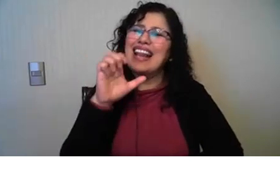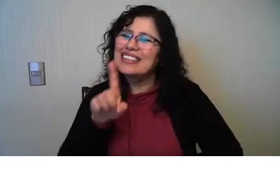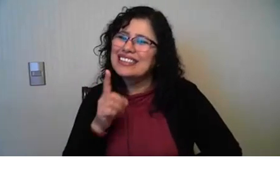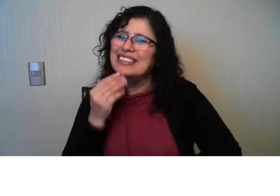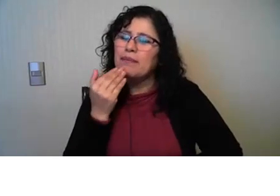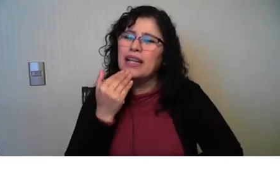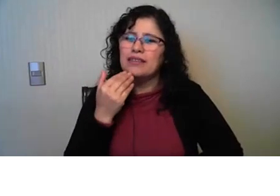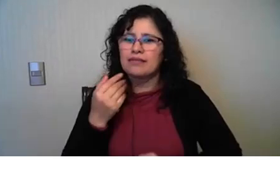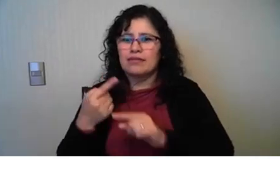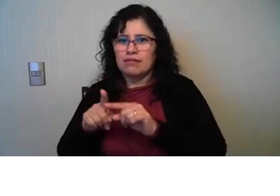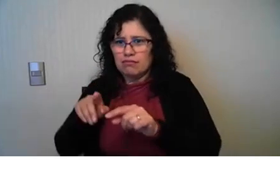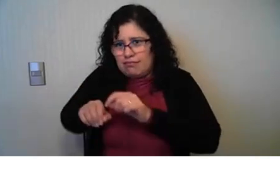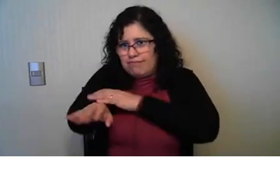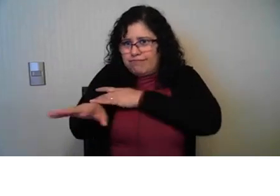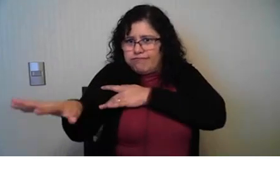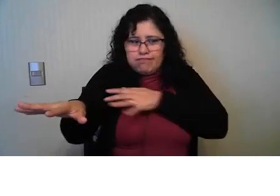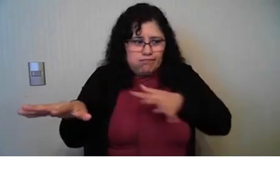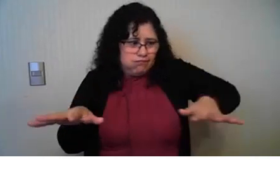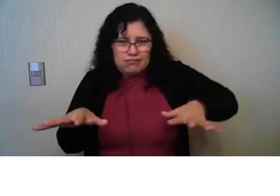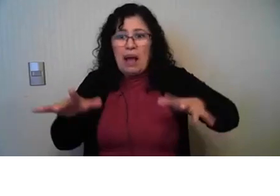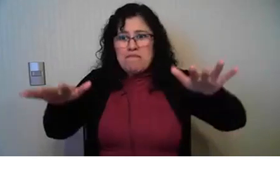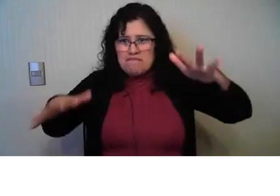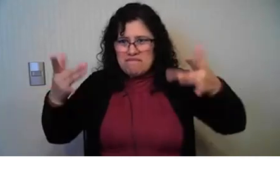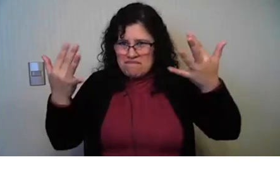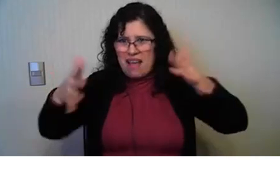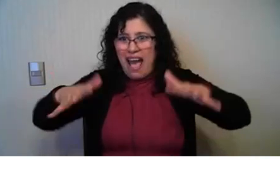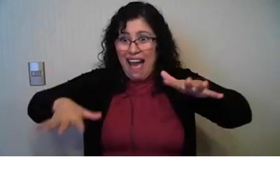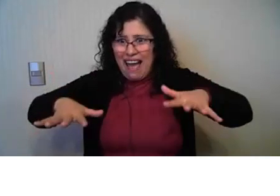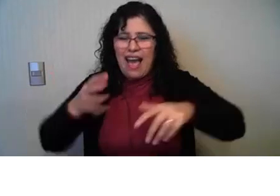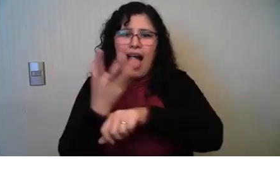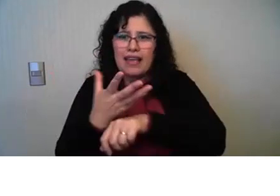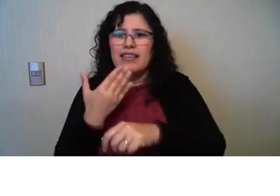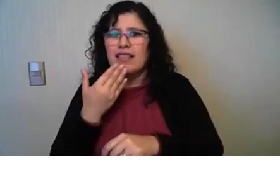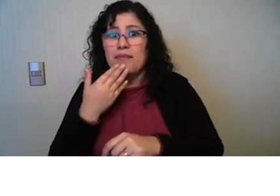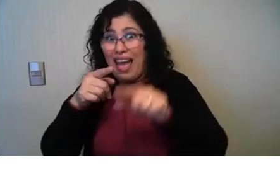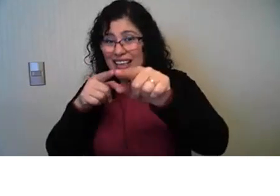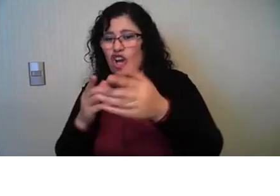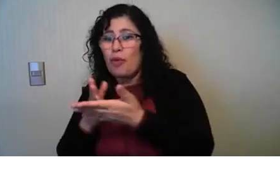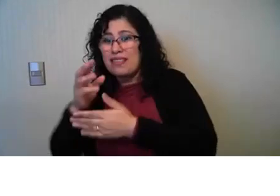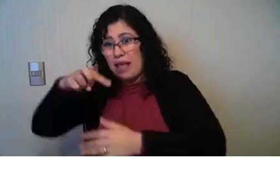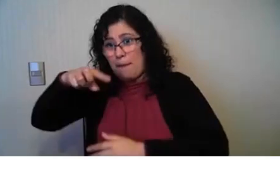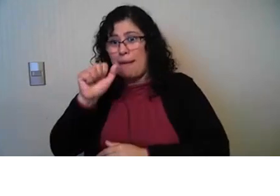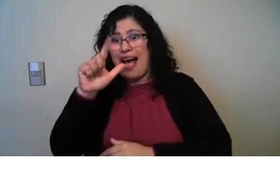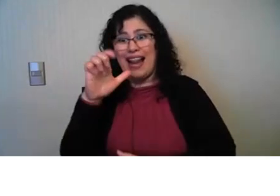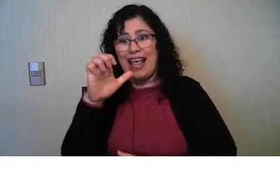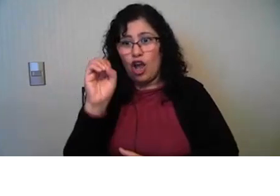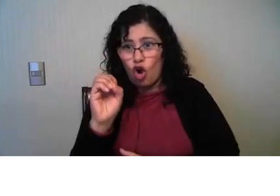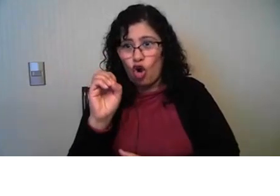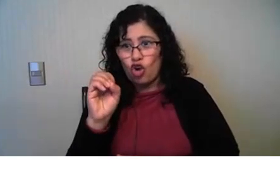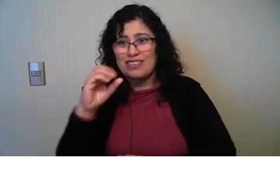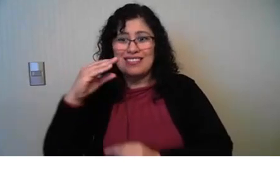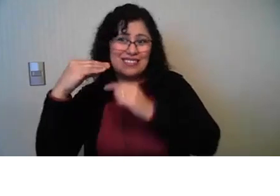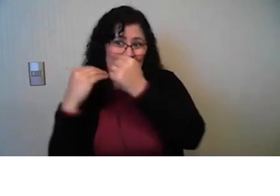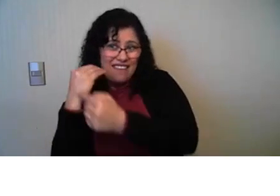aparecen los miembros, ¿cierto? Y ahí empieza a aparecer esta estructura que se llama paleocerebelo, ¿sí? Vamos a